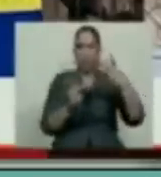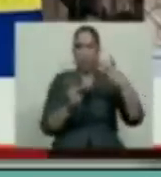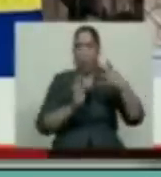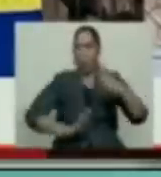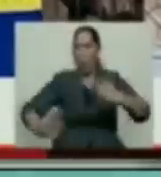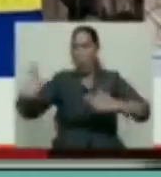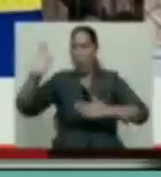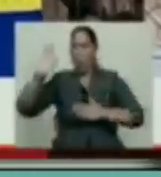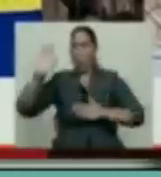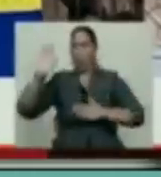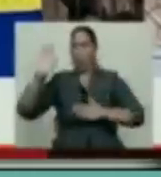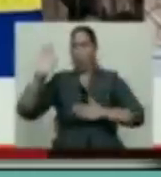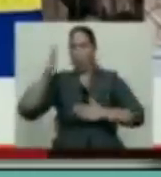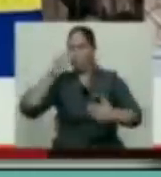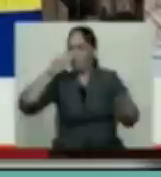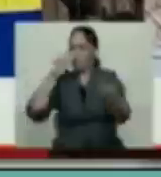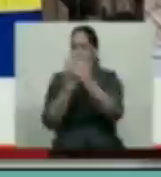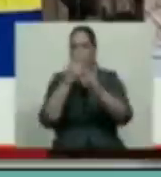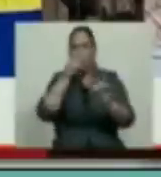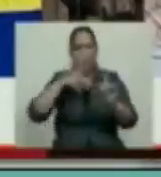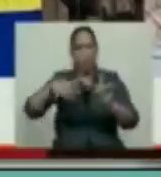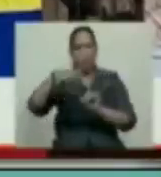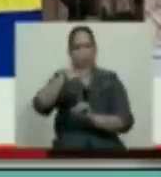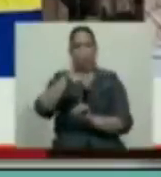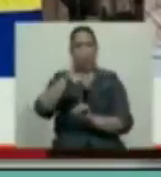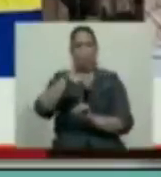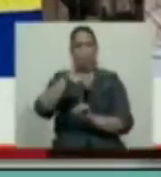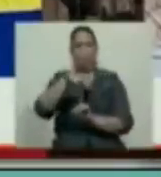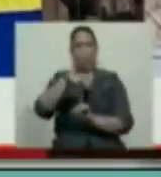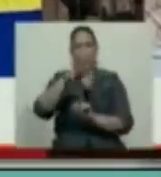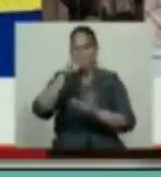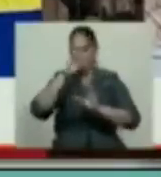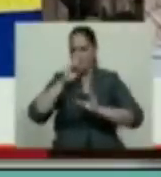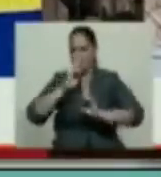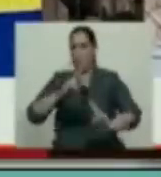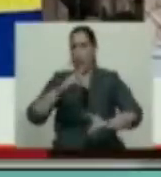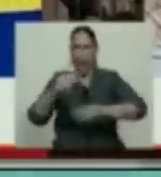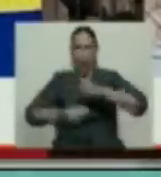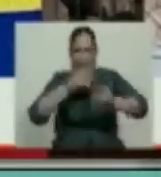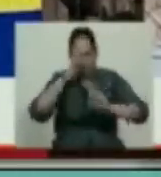antecesor cercano o reciente en la Casa Blanca,